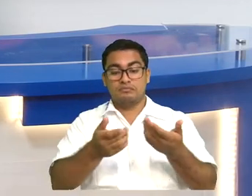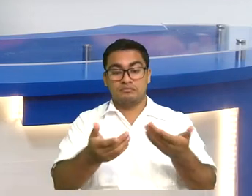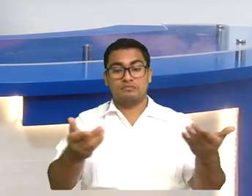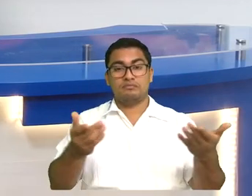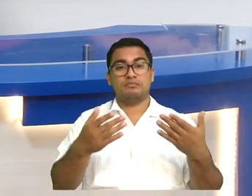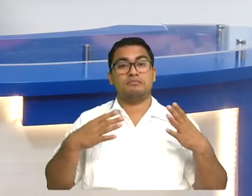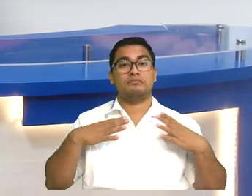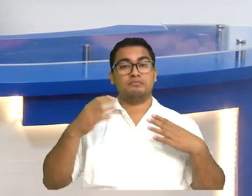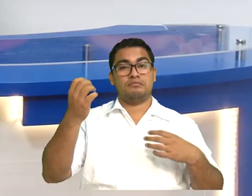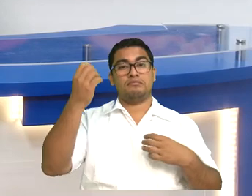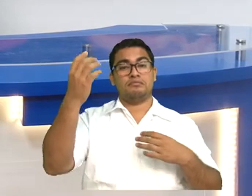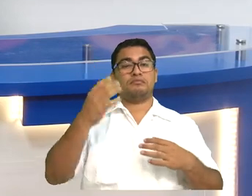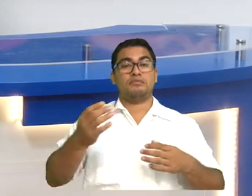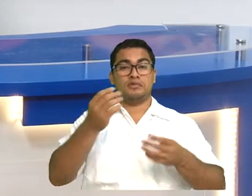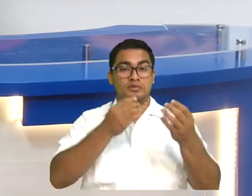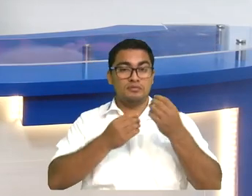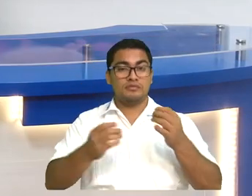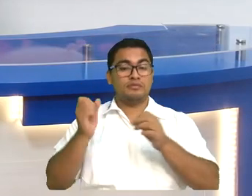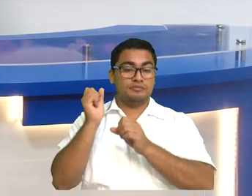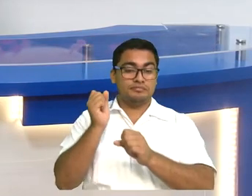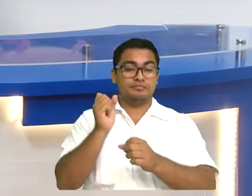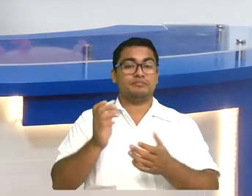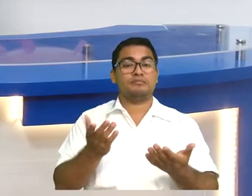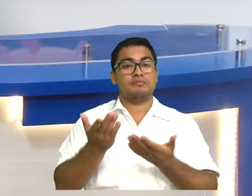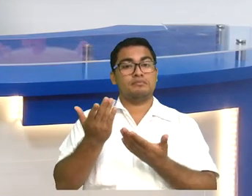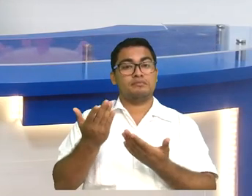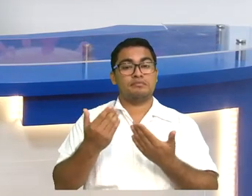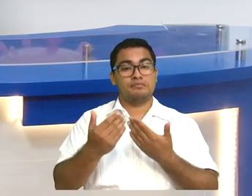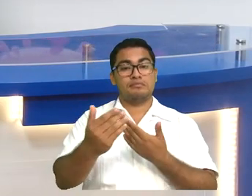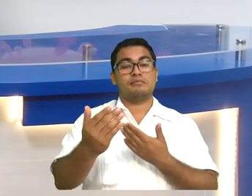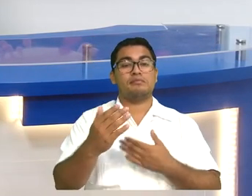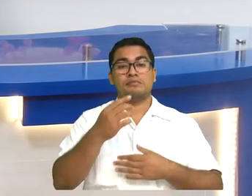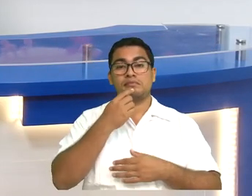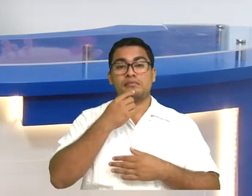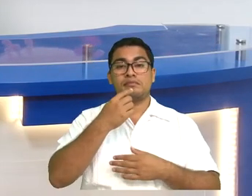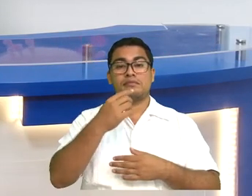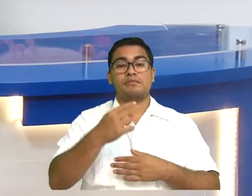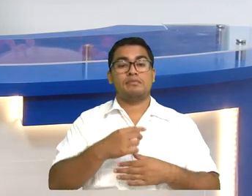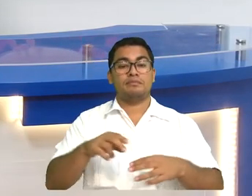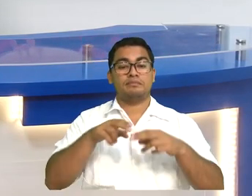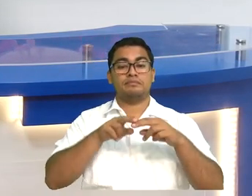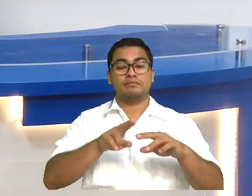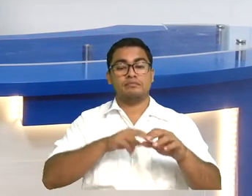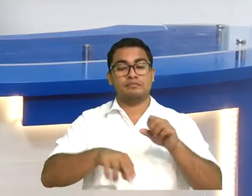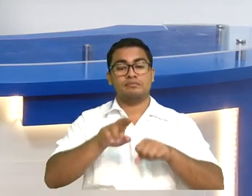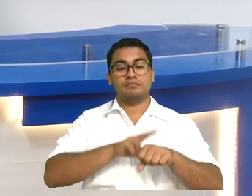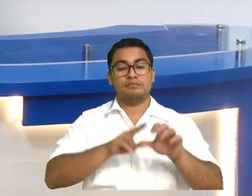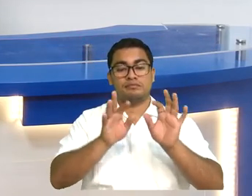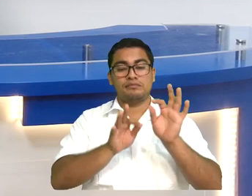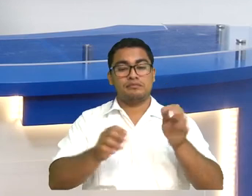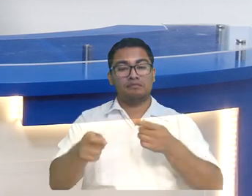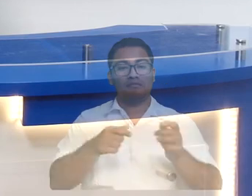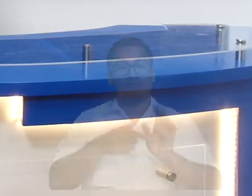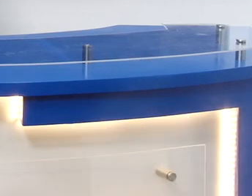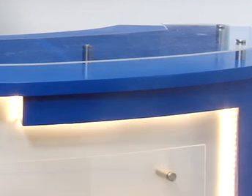y gastronomía tradicional de Semana Santa. Esto se llevará a cabo en el Parque Nacional de Ferias.